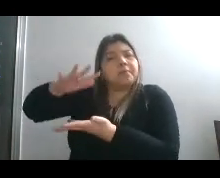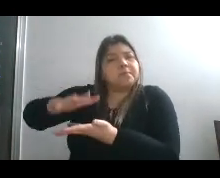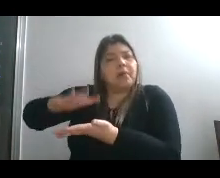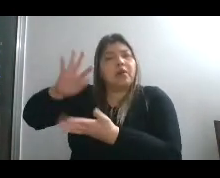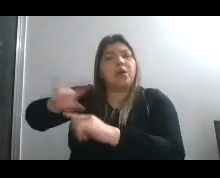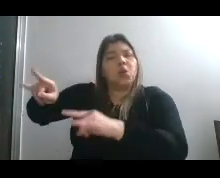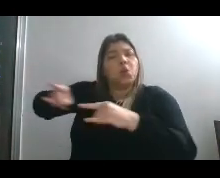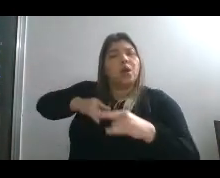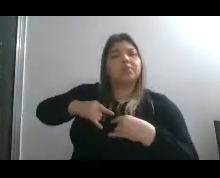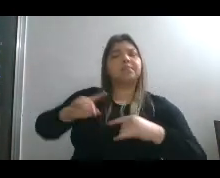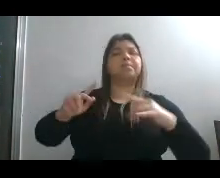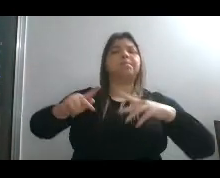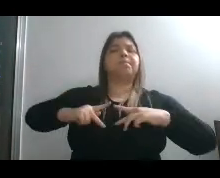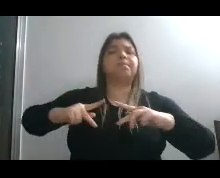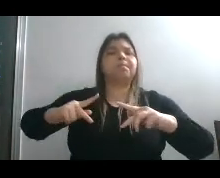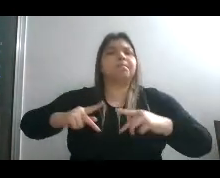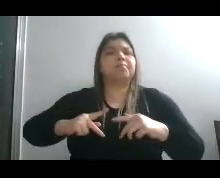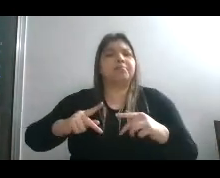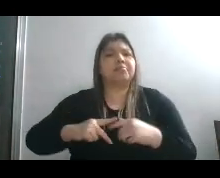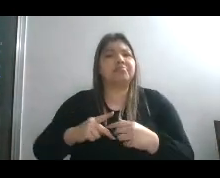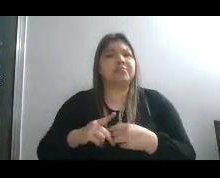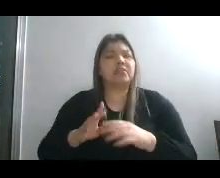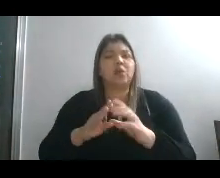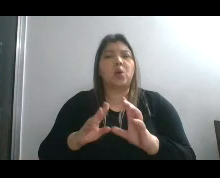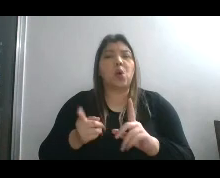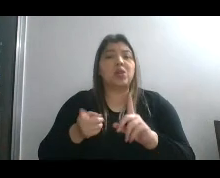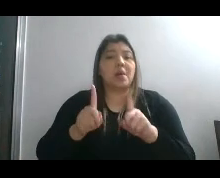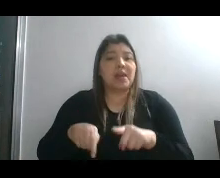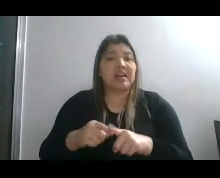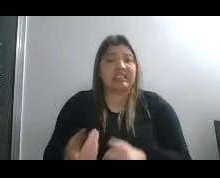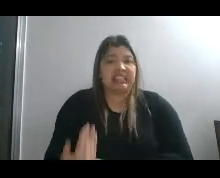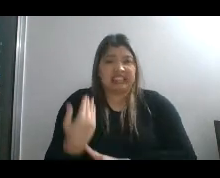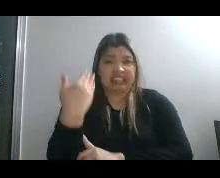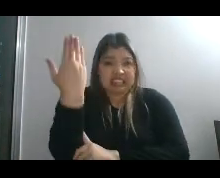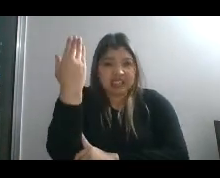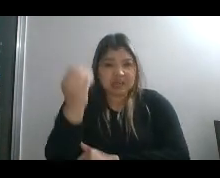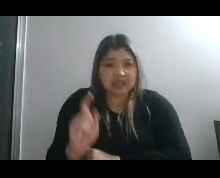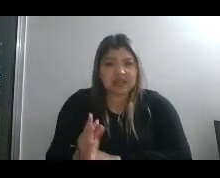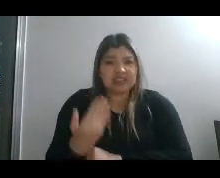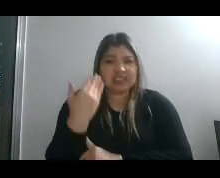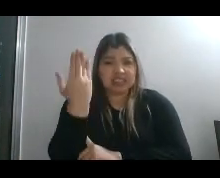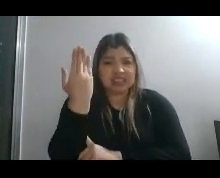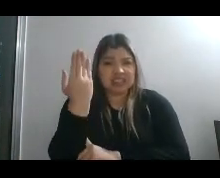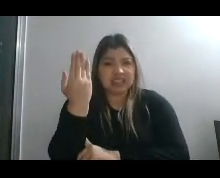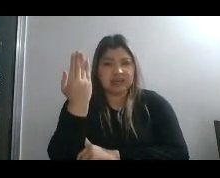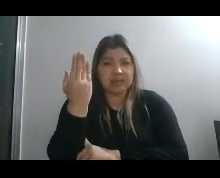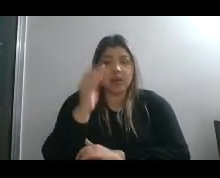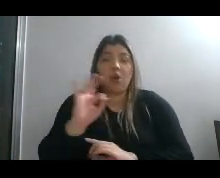si tienen que ser cambiados o no, para que no entremos también en una falsa sensación de seguridad con estos